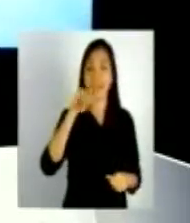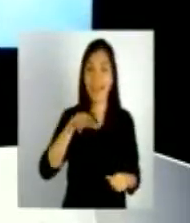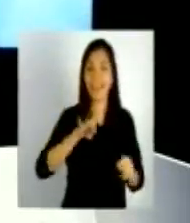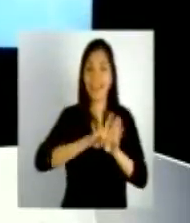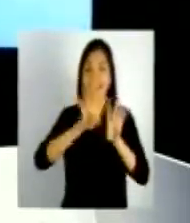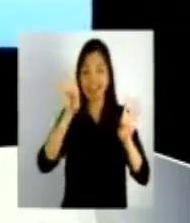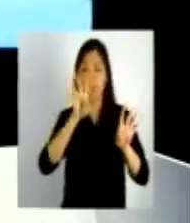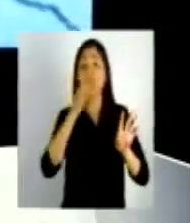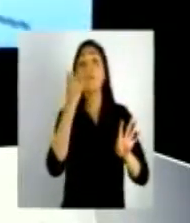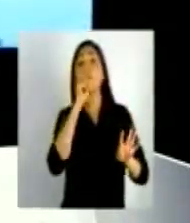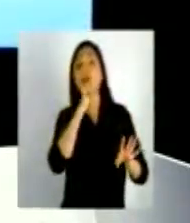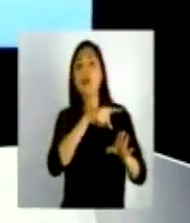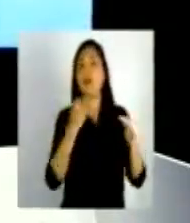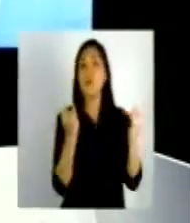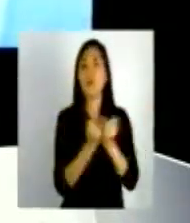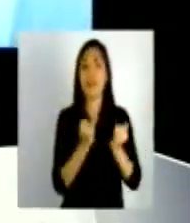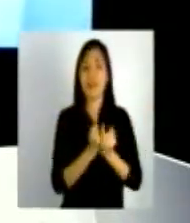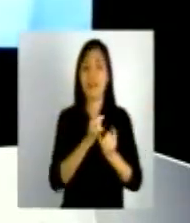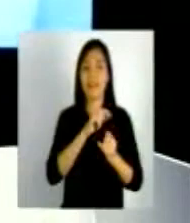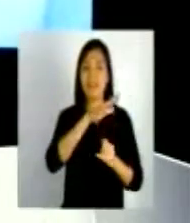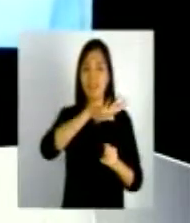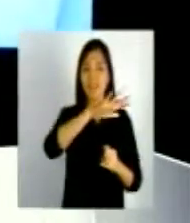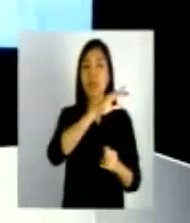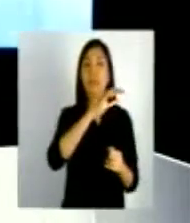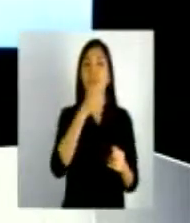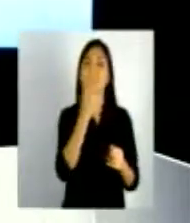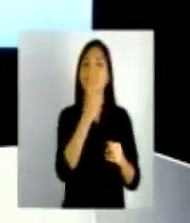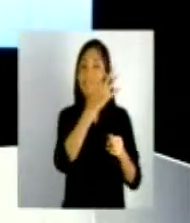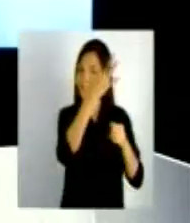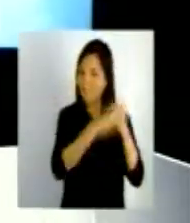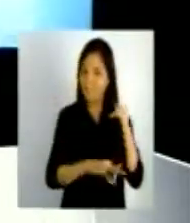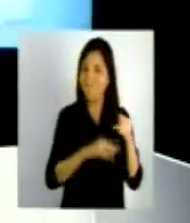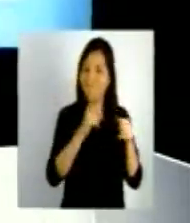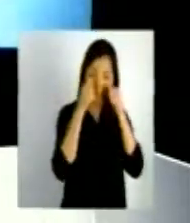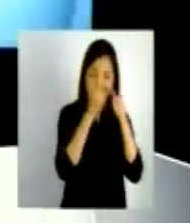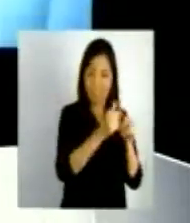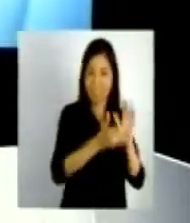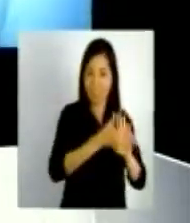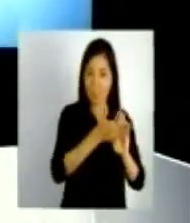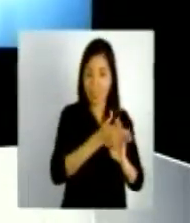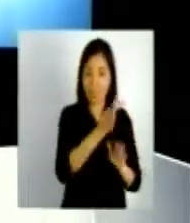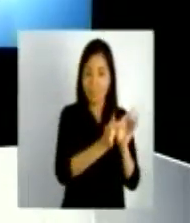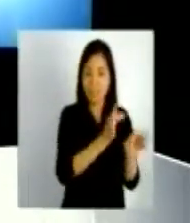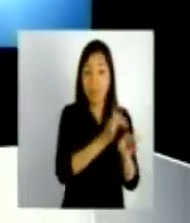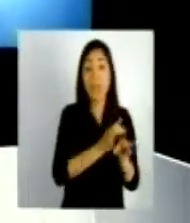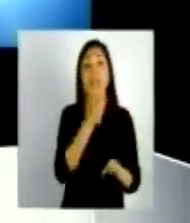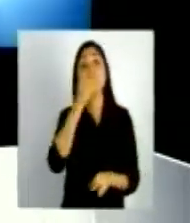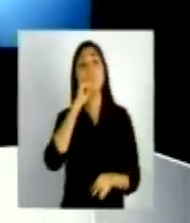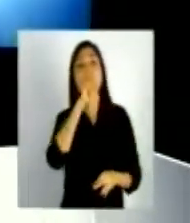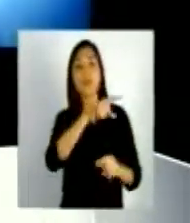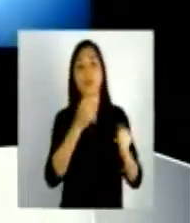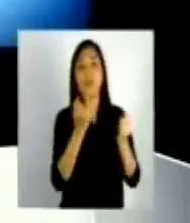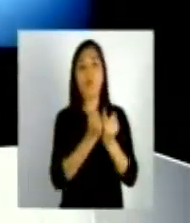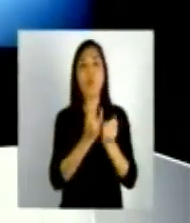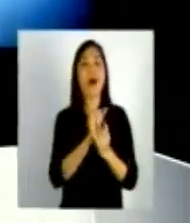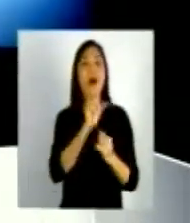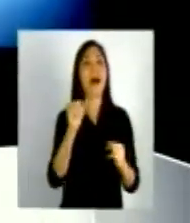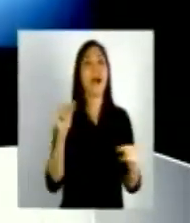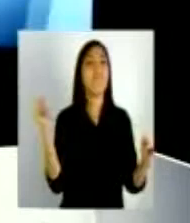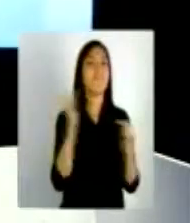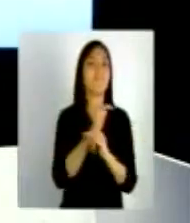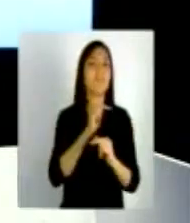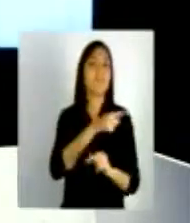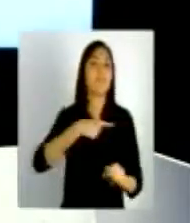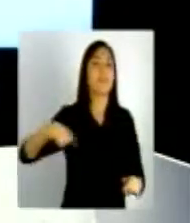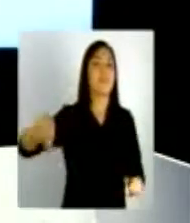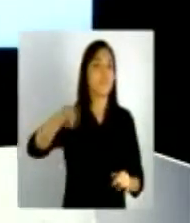hablabas del proyecto La Zurda Calderón, que hay que concluirlo, y bueno, darle mantenimiento a la red de carreteras que ya quise